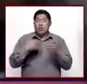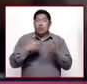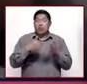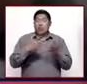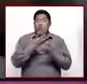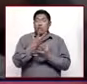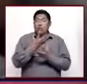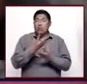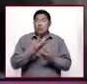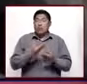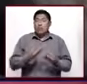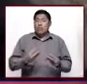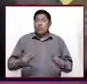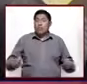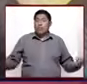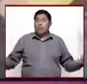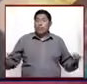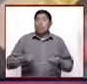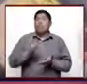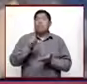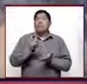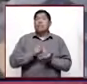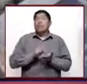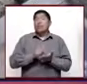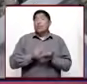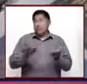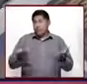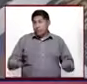El periódico impreso.